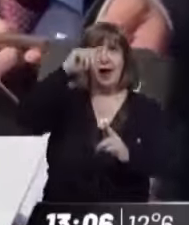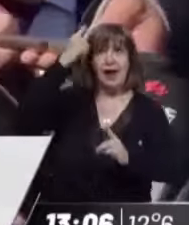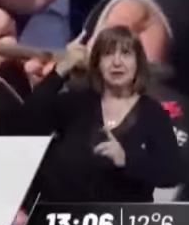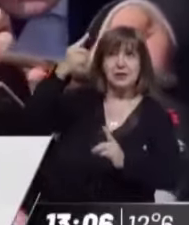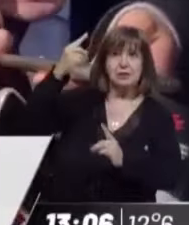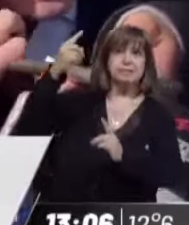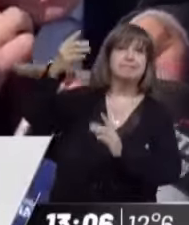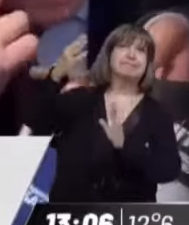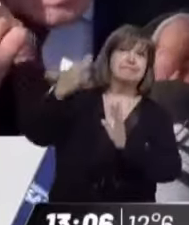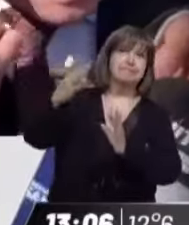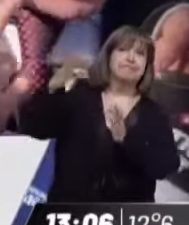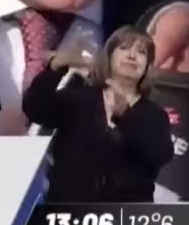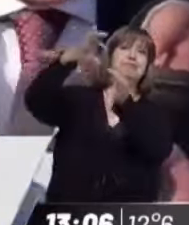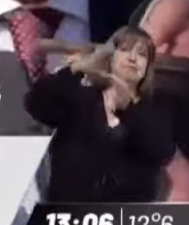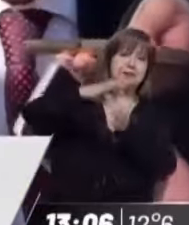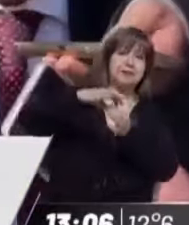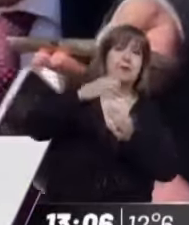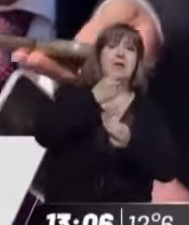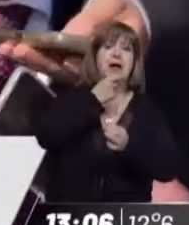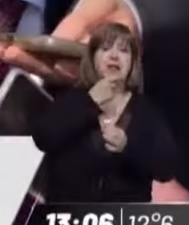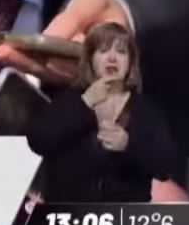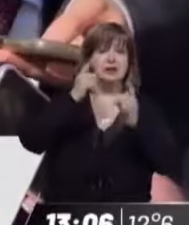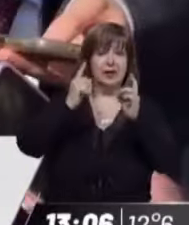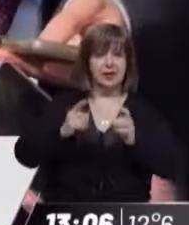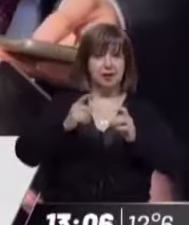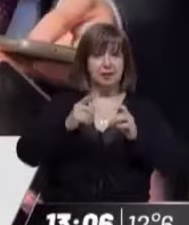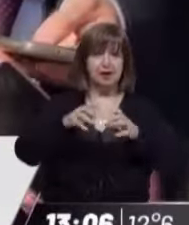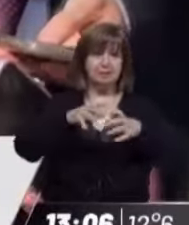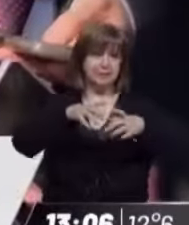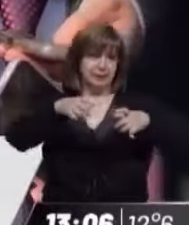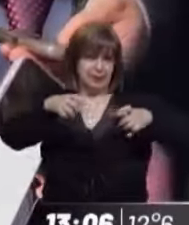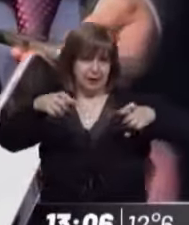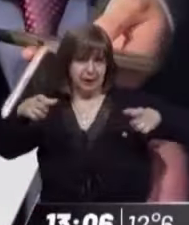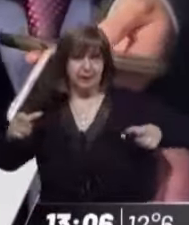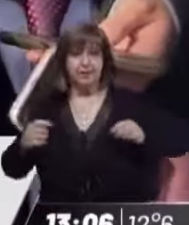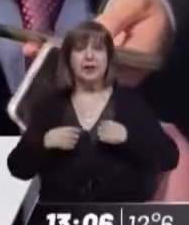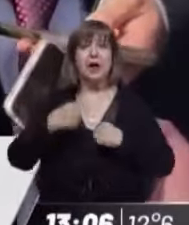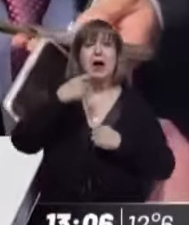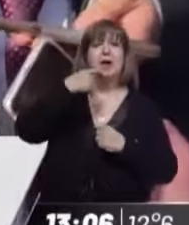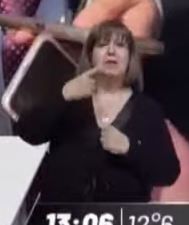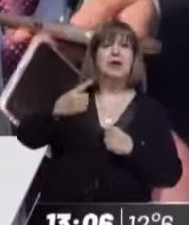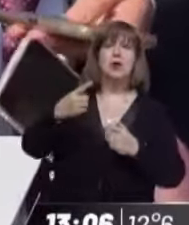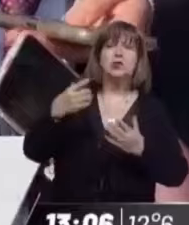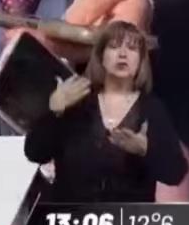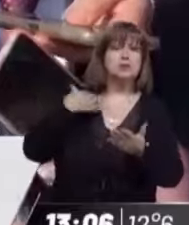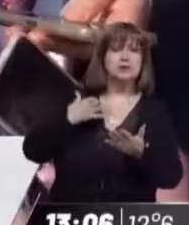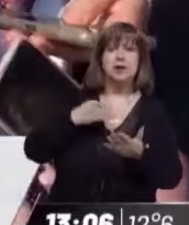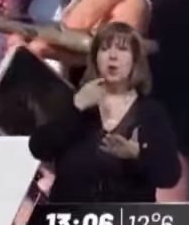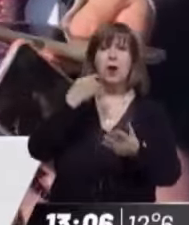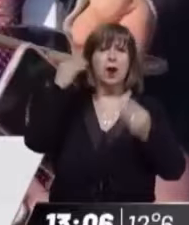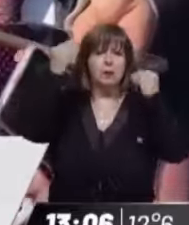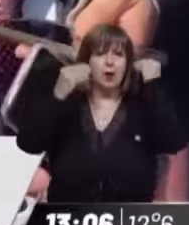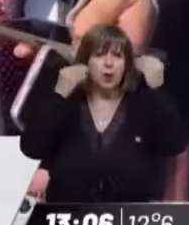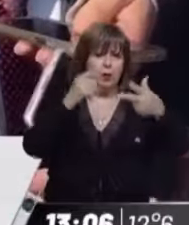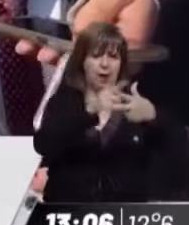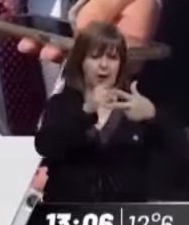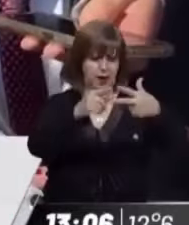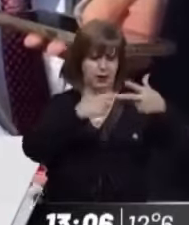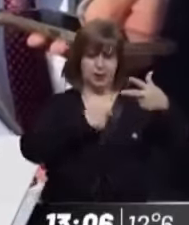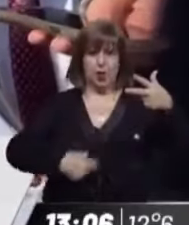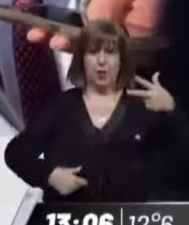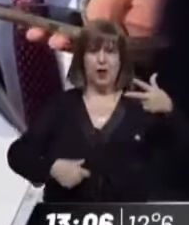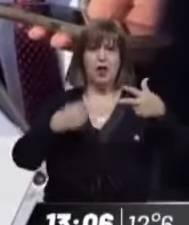estamos mayor preocupación trabajando. de los, cuál es la mayor preocupación de los tres gobernadores? Digo, en la obra pública que se ha paralizado, Bueno, lo nacional.